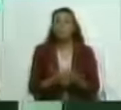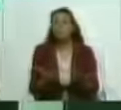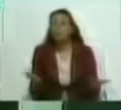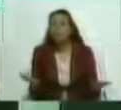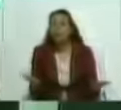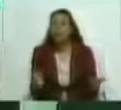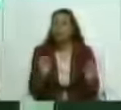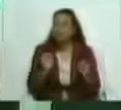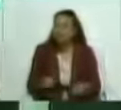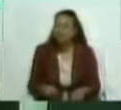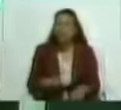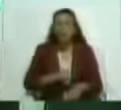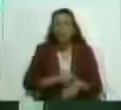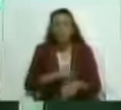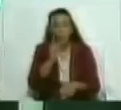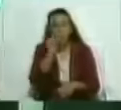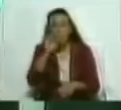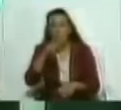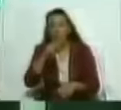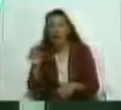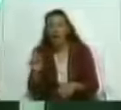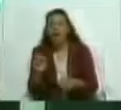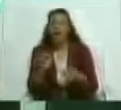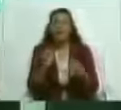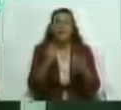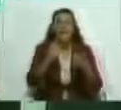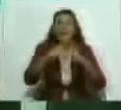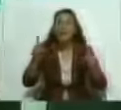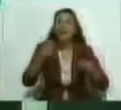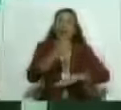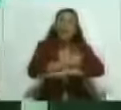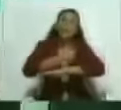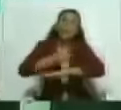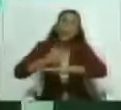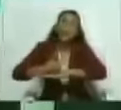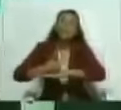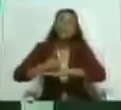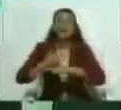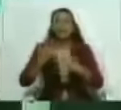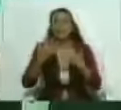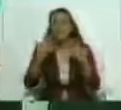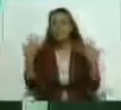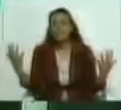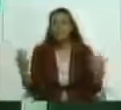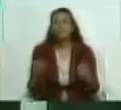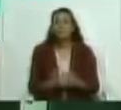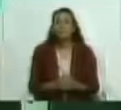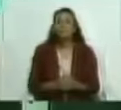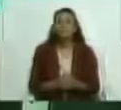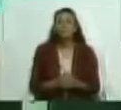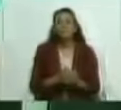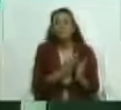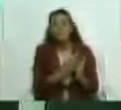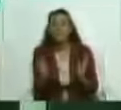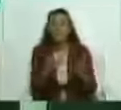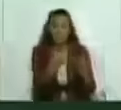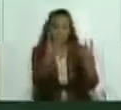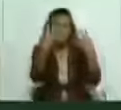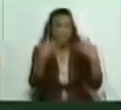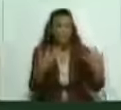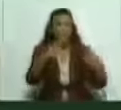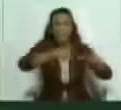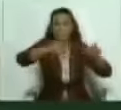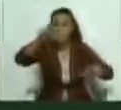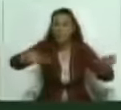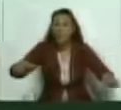por supuesto, doctor Parica, doctor Conrado Pérez y el resto, por supuesto, doctor Vizcaíno y el resto de